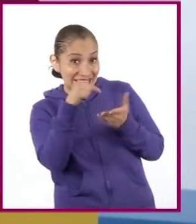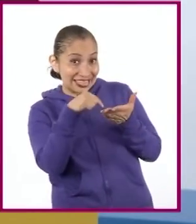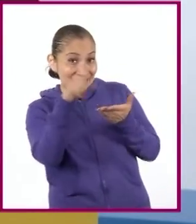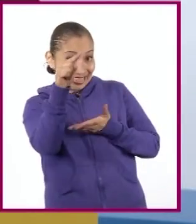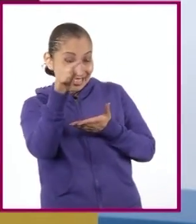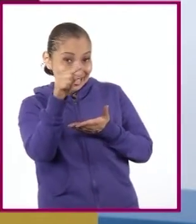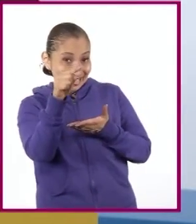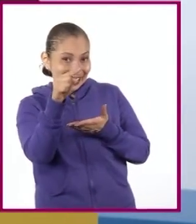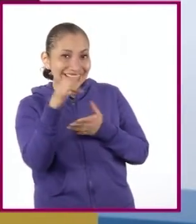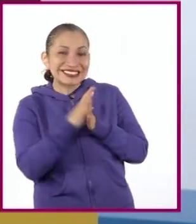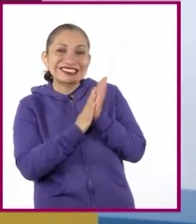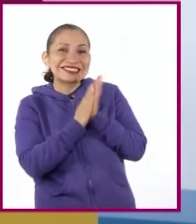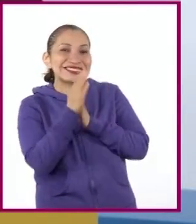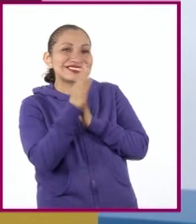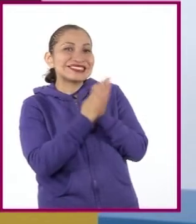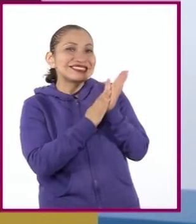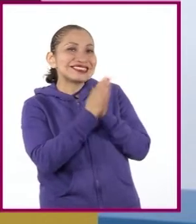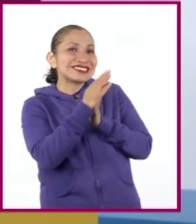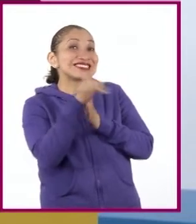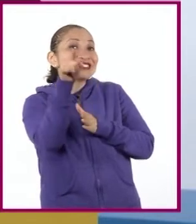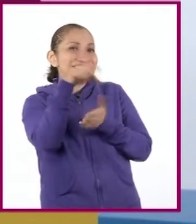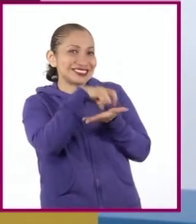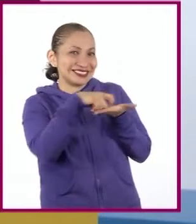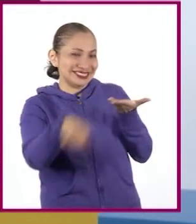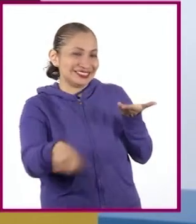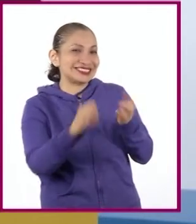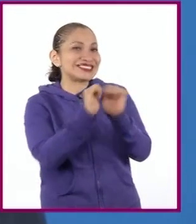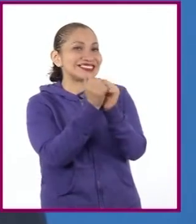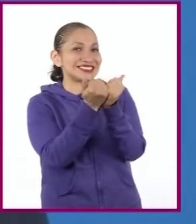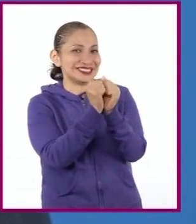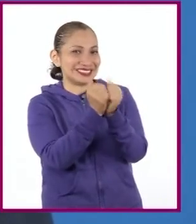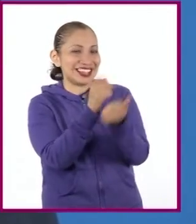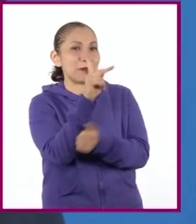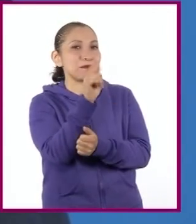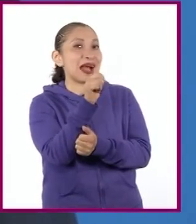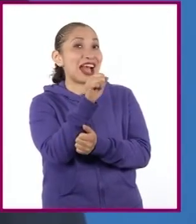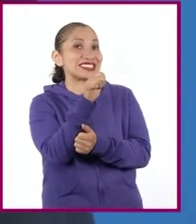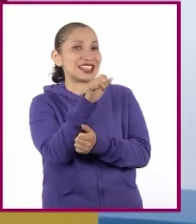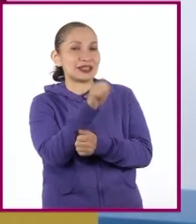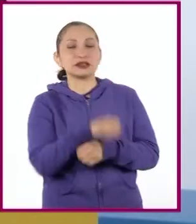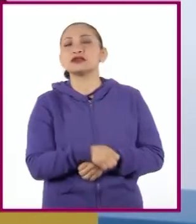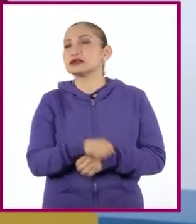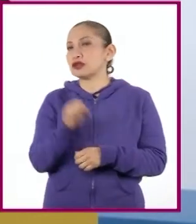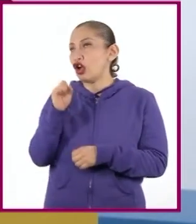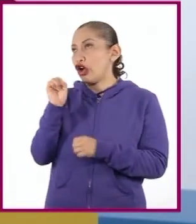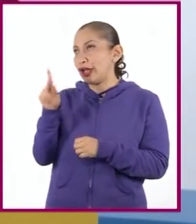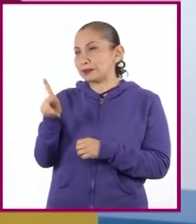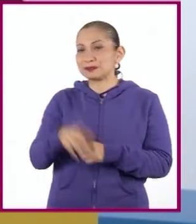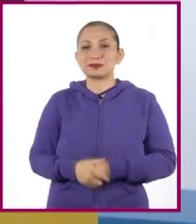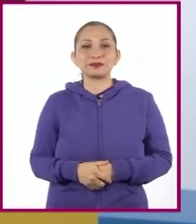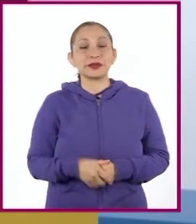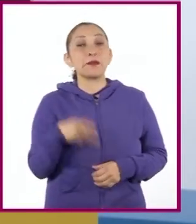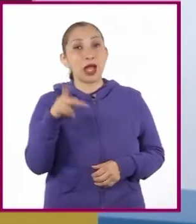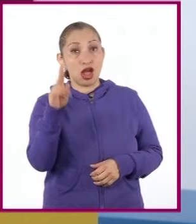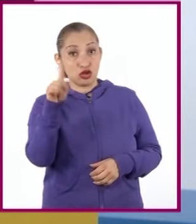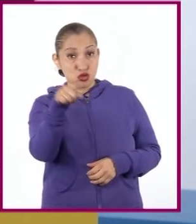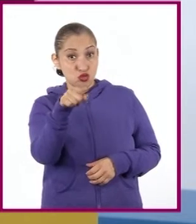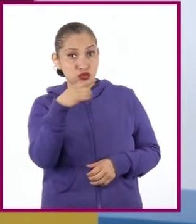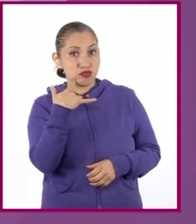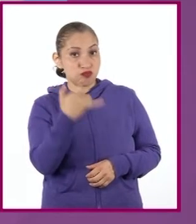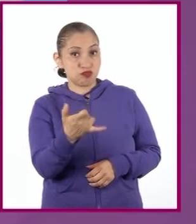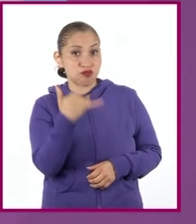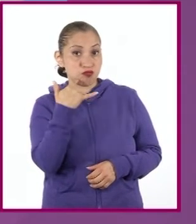me tendrá que comprar mi panqué de pasas. Está bien, pero deberás